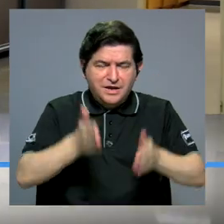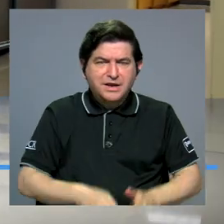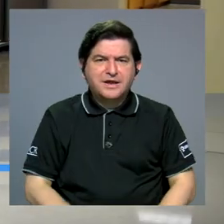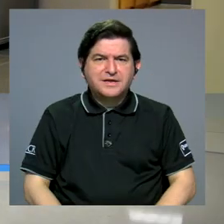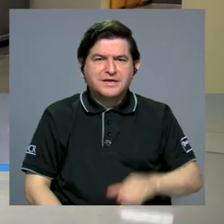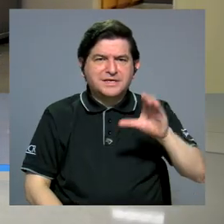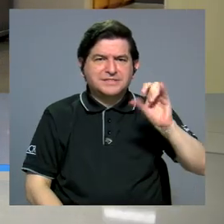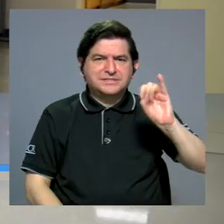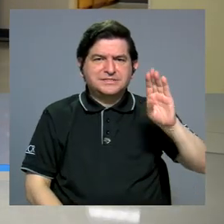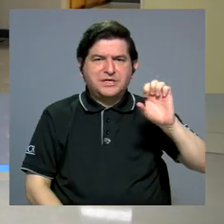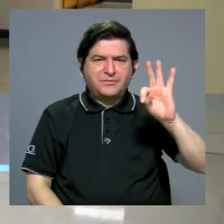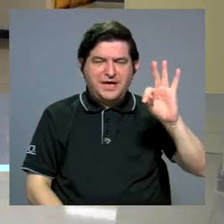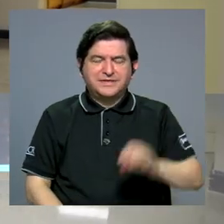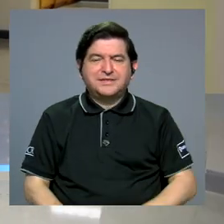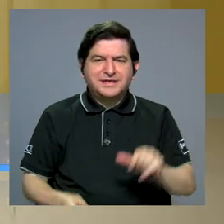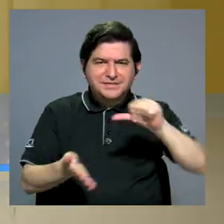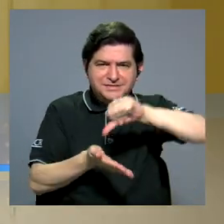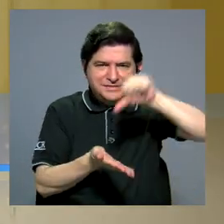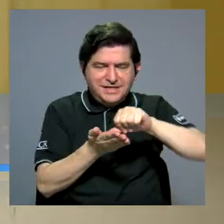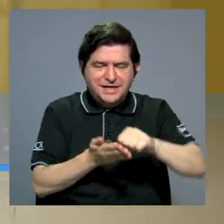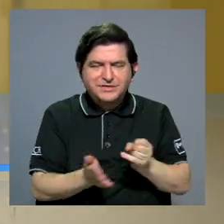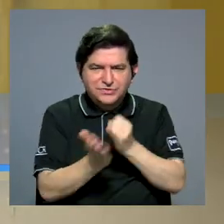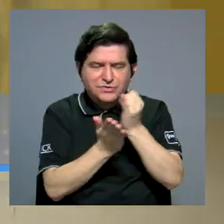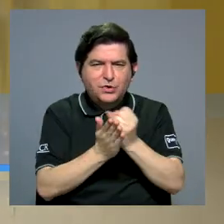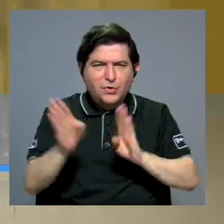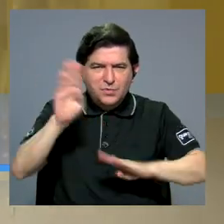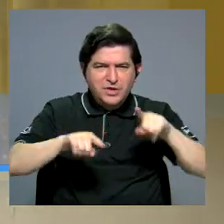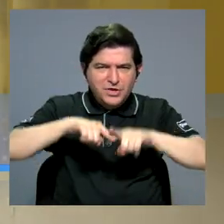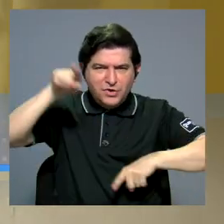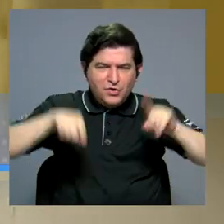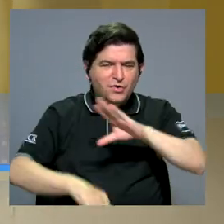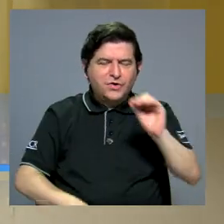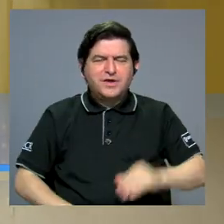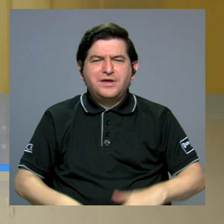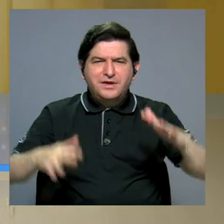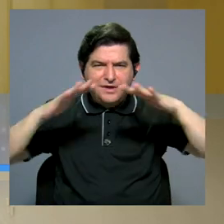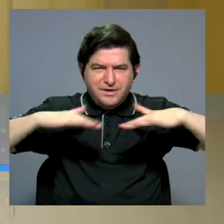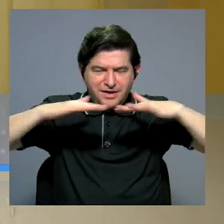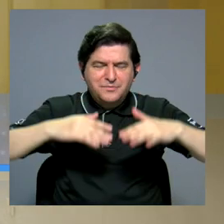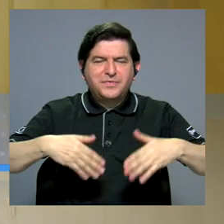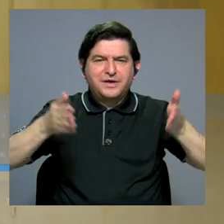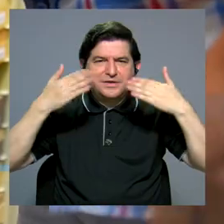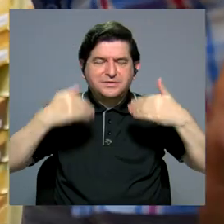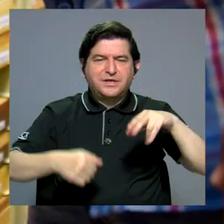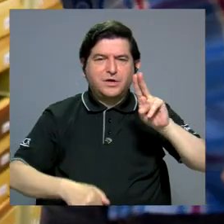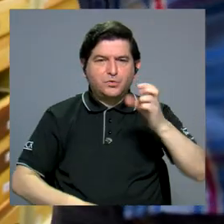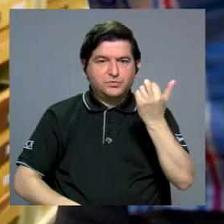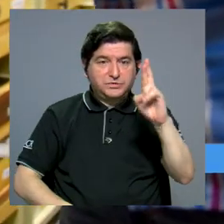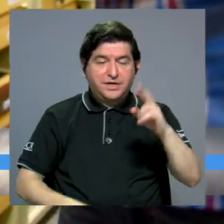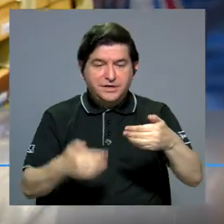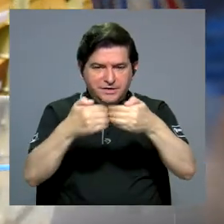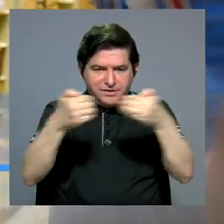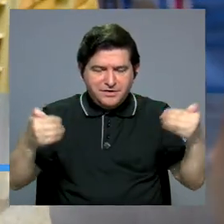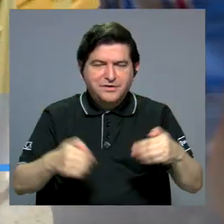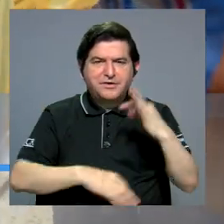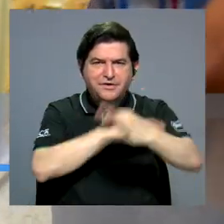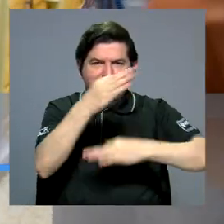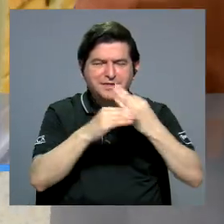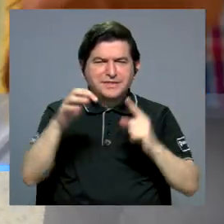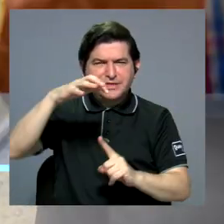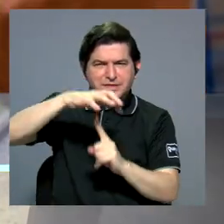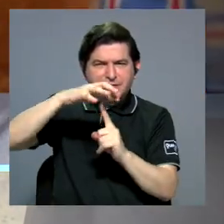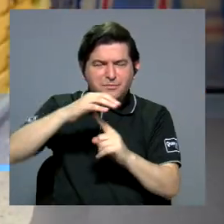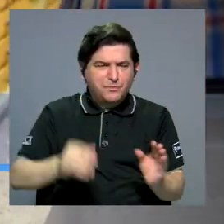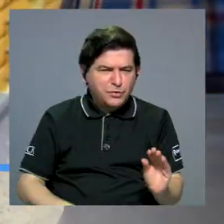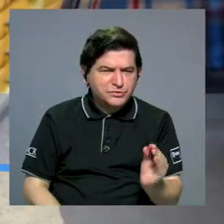Investigadores del CIBET, el Centro de Investigación en Biodiversidad y Ecología Tropical de la UCR, están aislando especies de